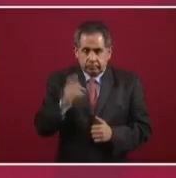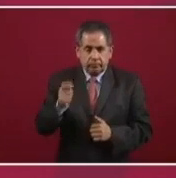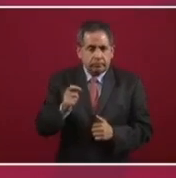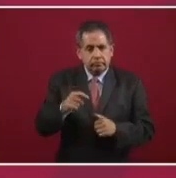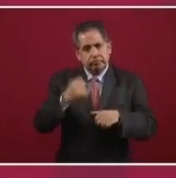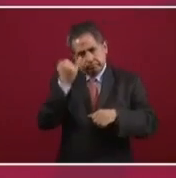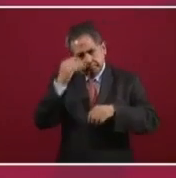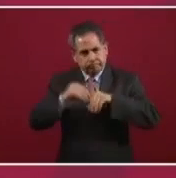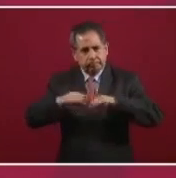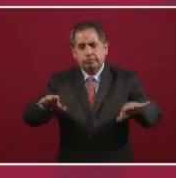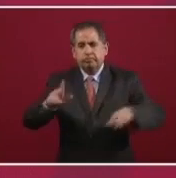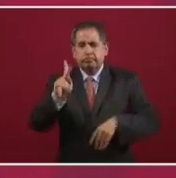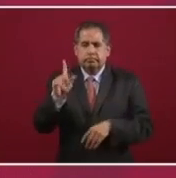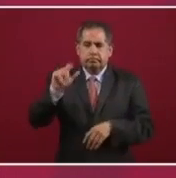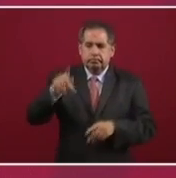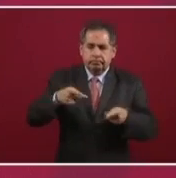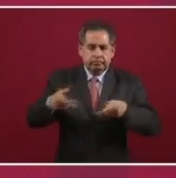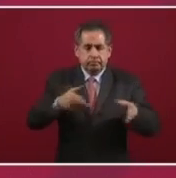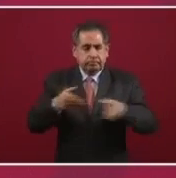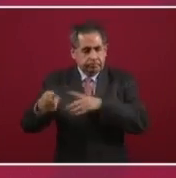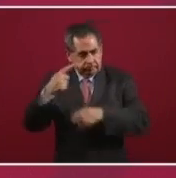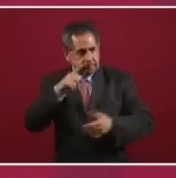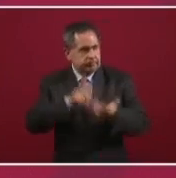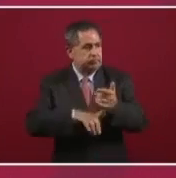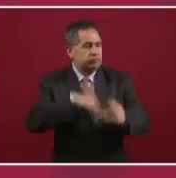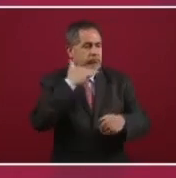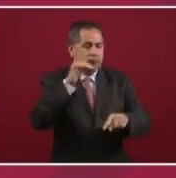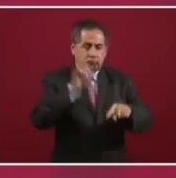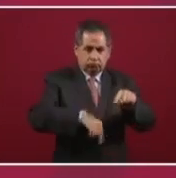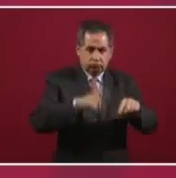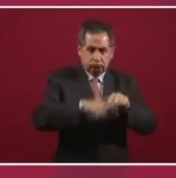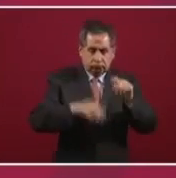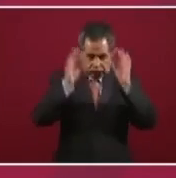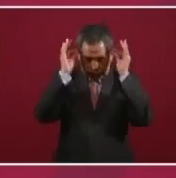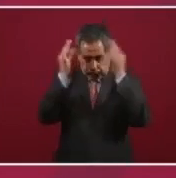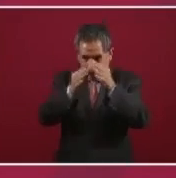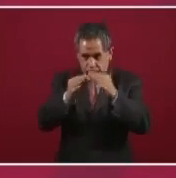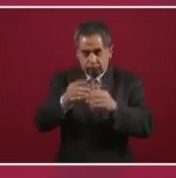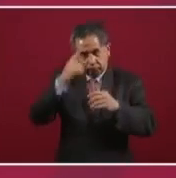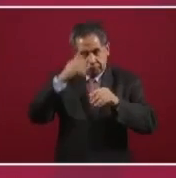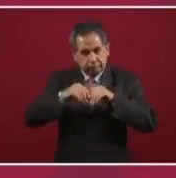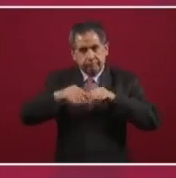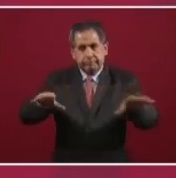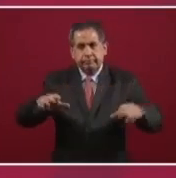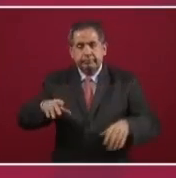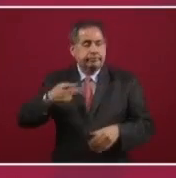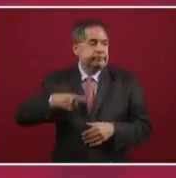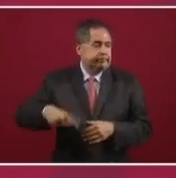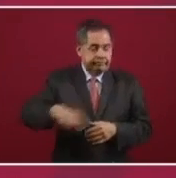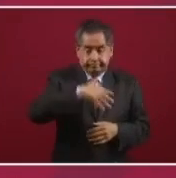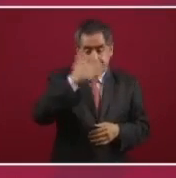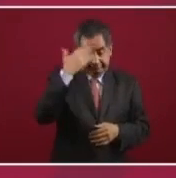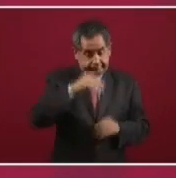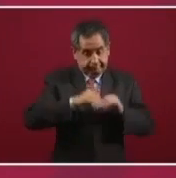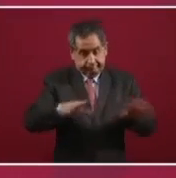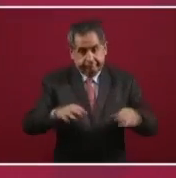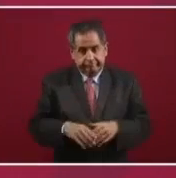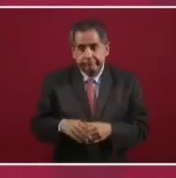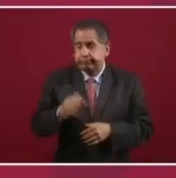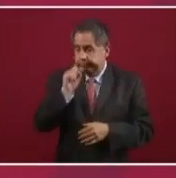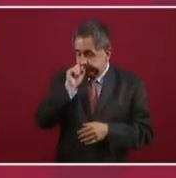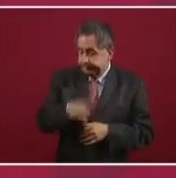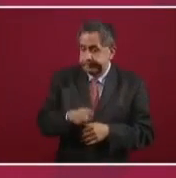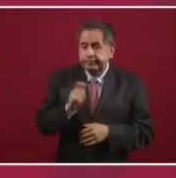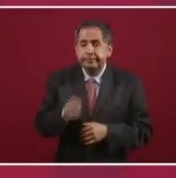dar a conocer el plan de combate a la corrupción en aduanas, que lo sepa la gente y que lo